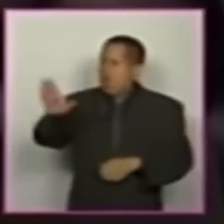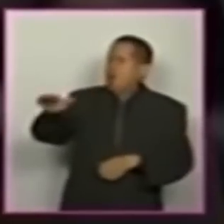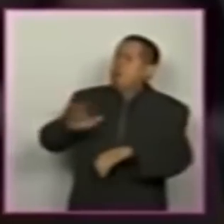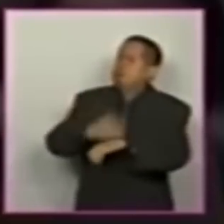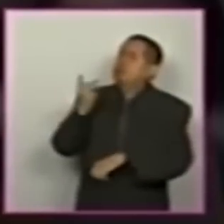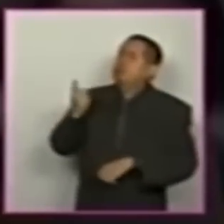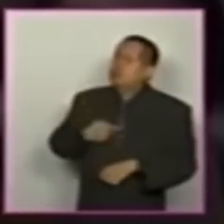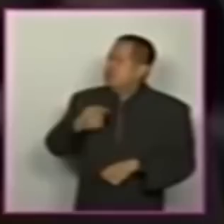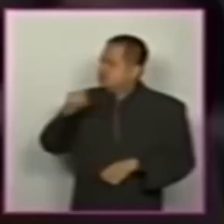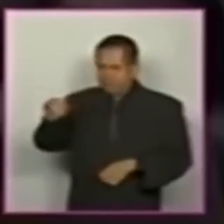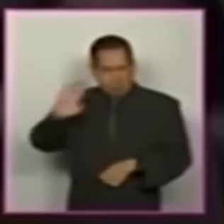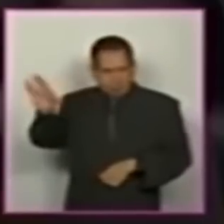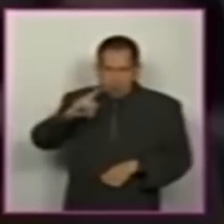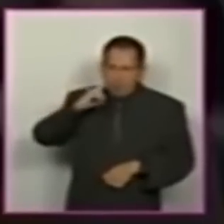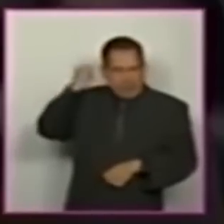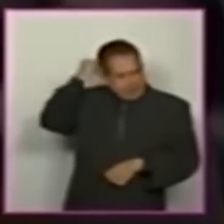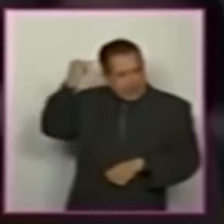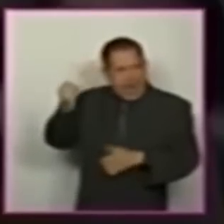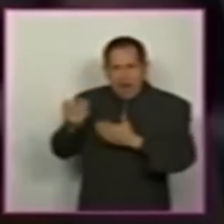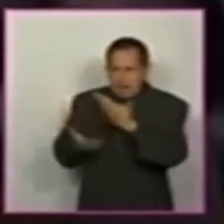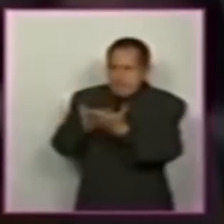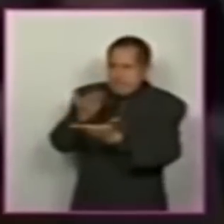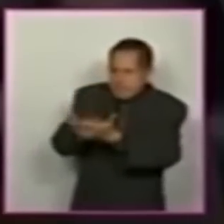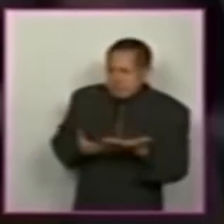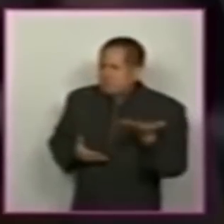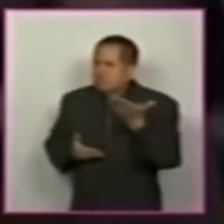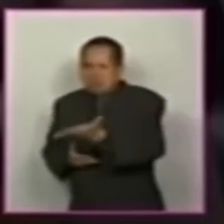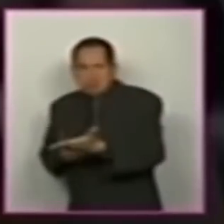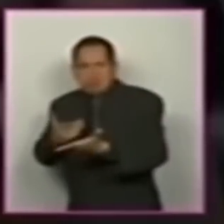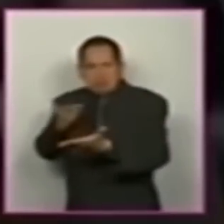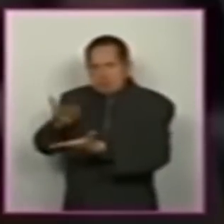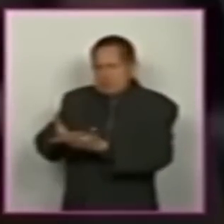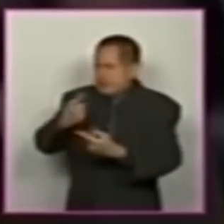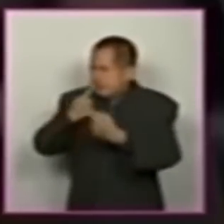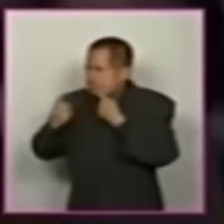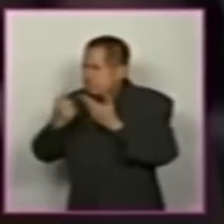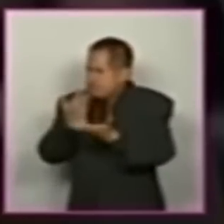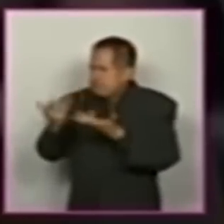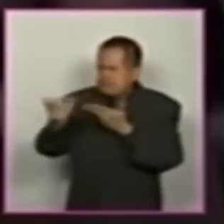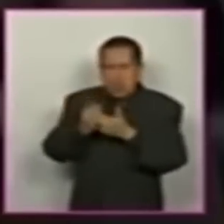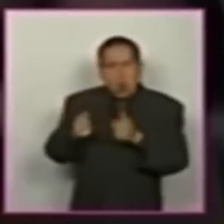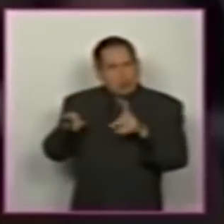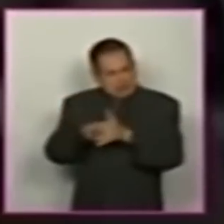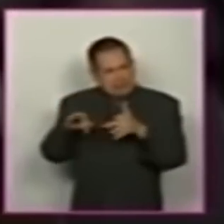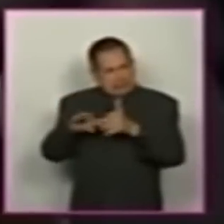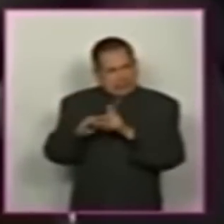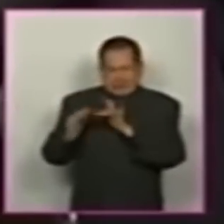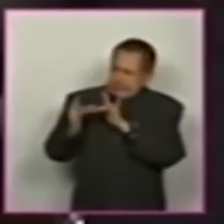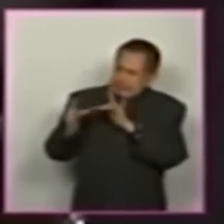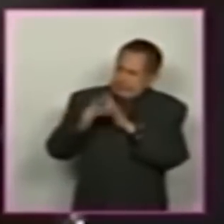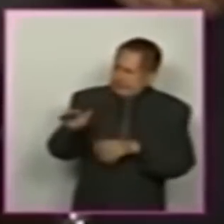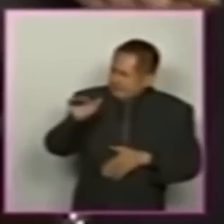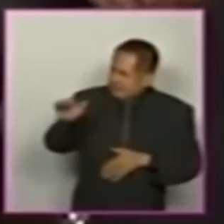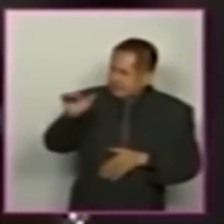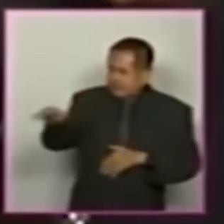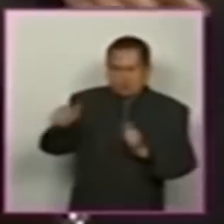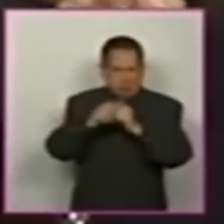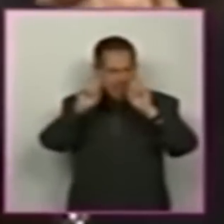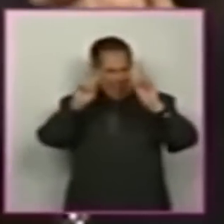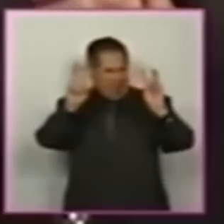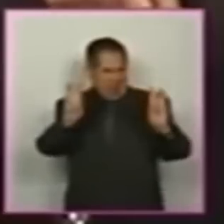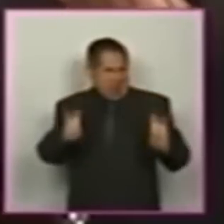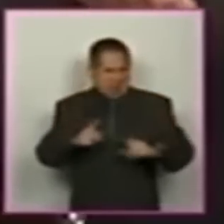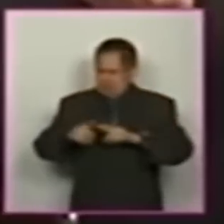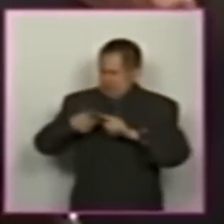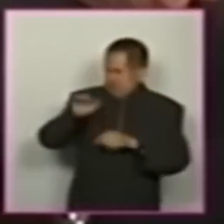los servidores públicos no pueden entrar a tocar temas electorales. Y en este medio de comunicación diario,